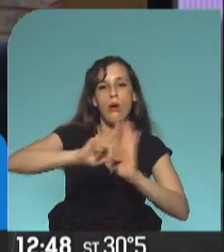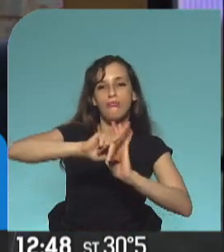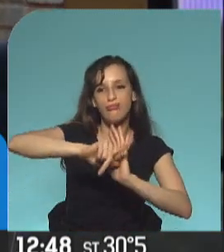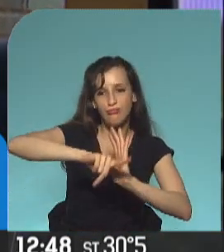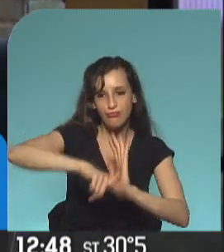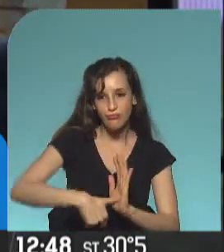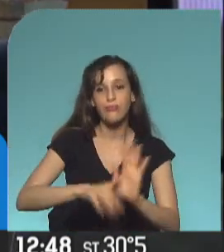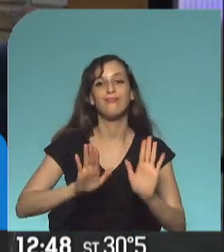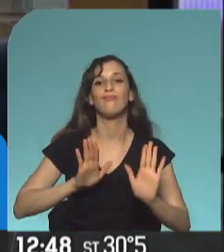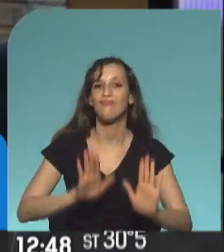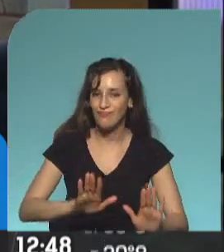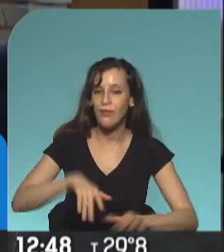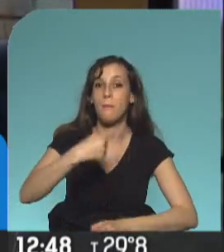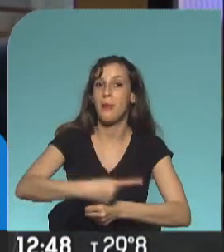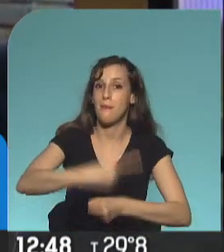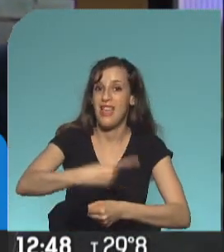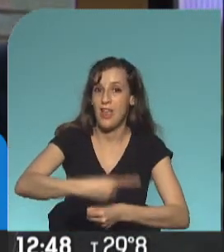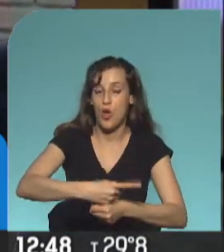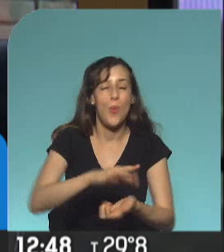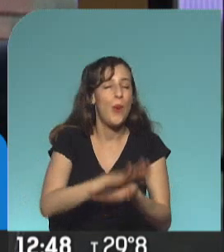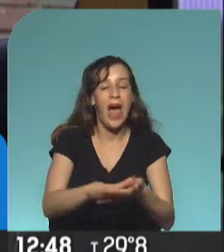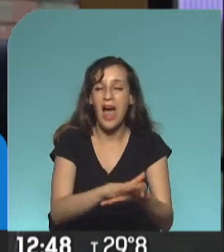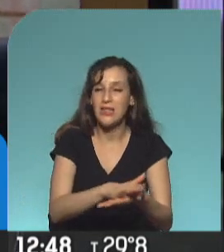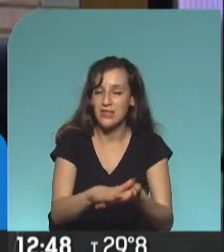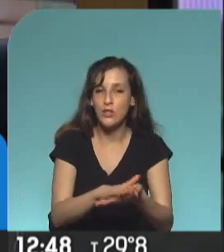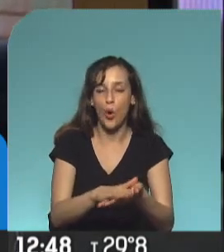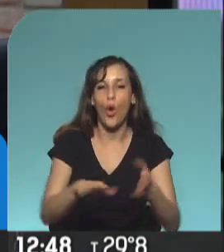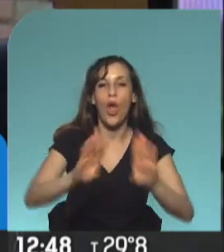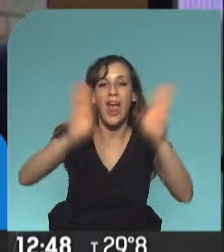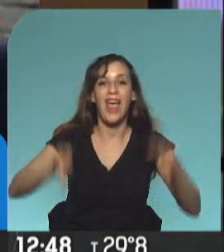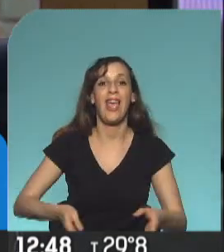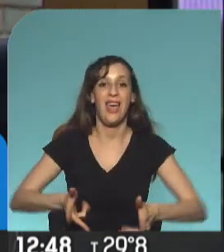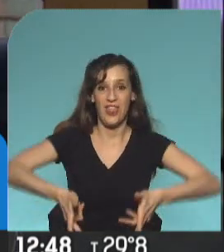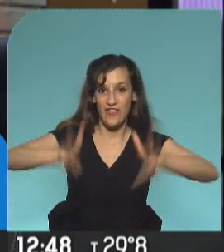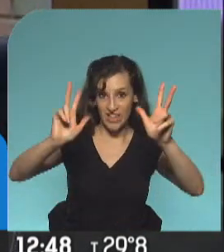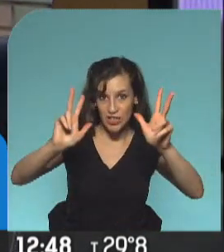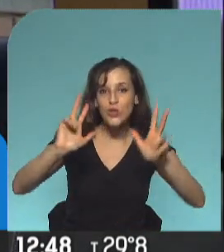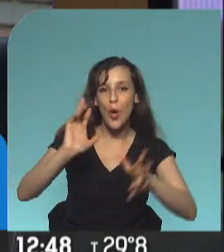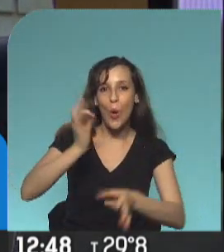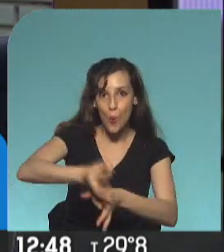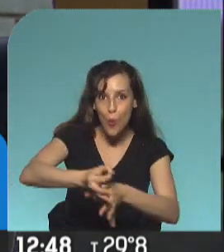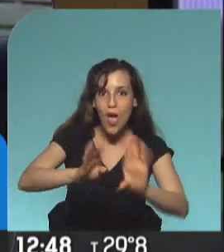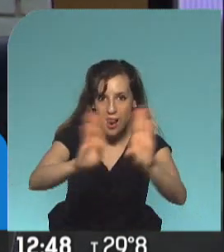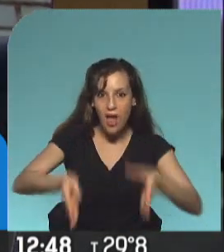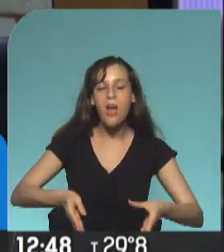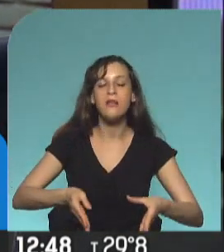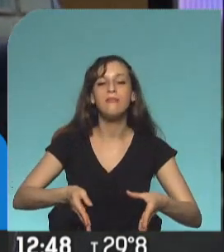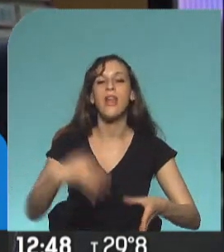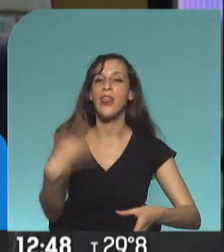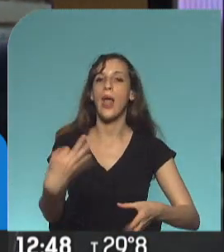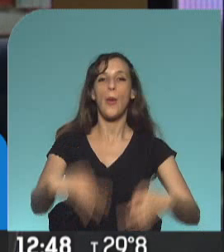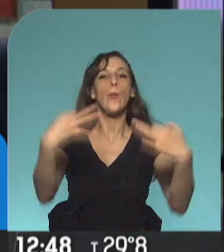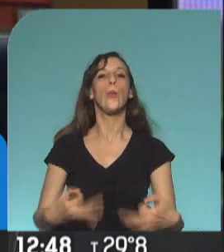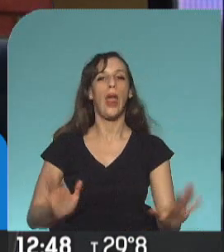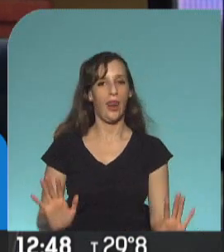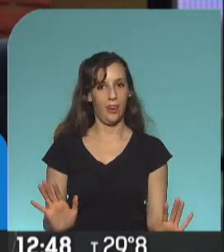la primer condición es que el edificio, el lugar donde se va a vivir esa presencialidad educativa esté en